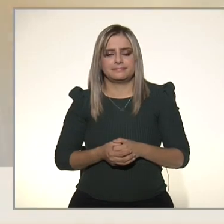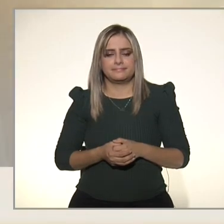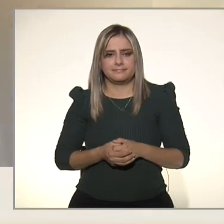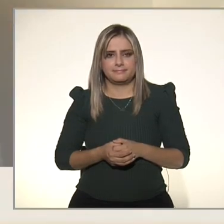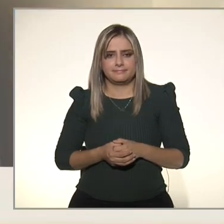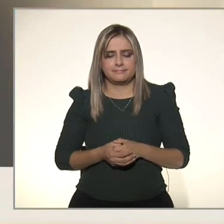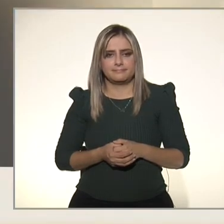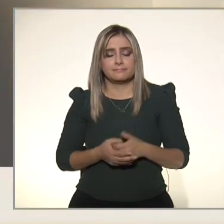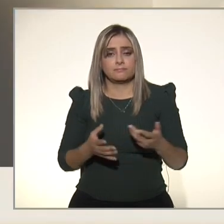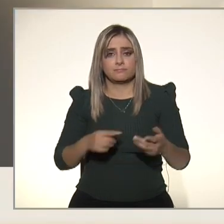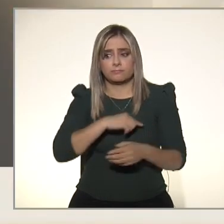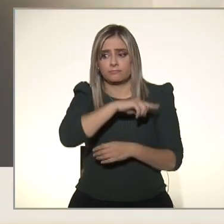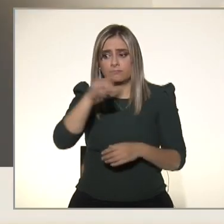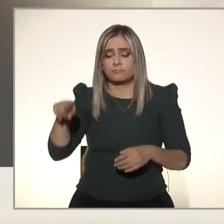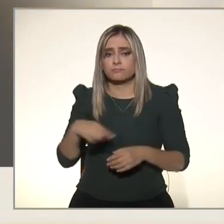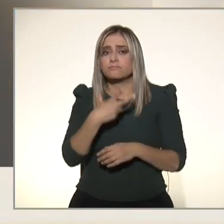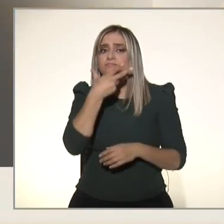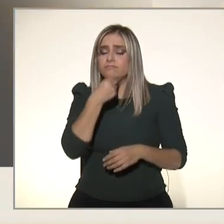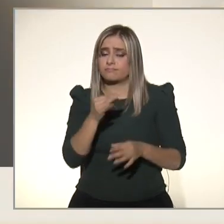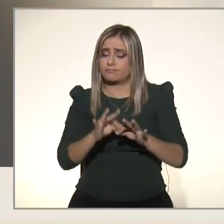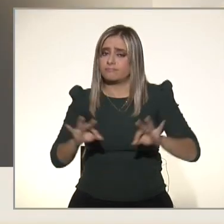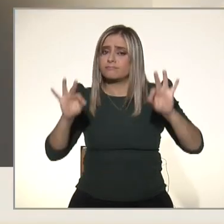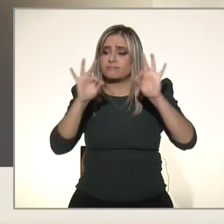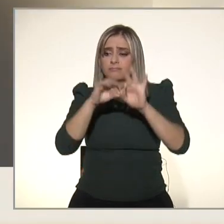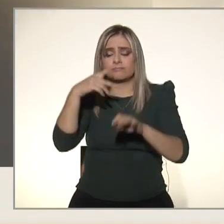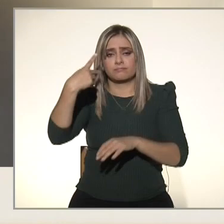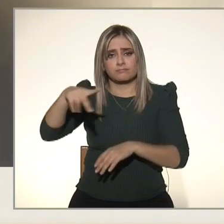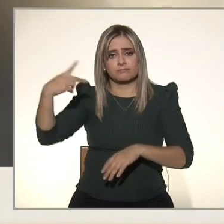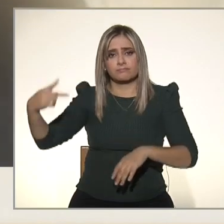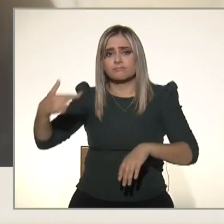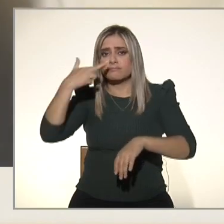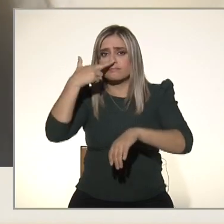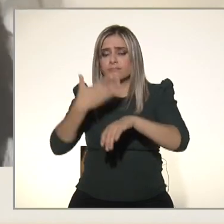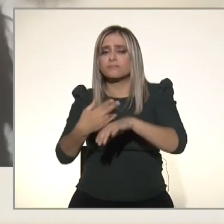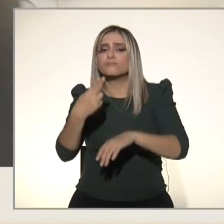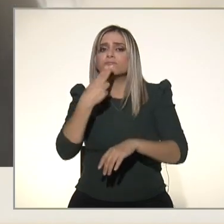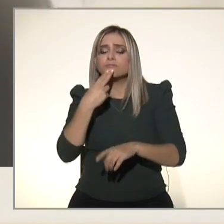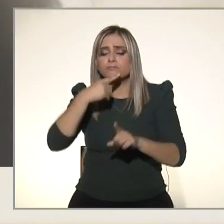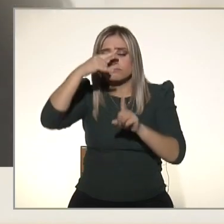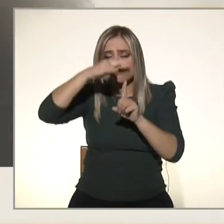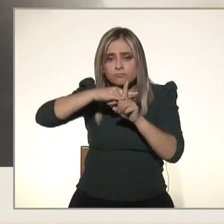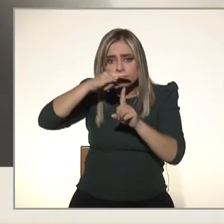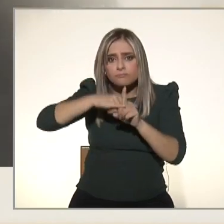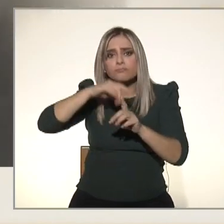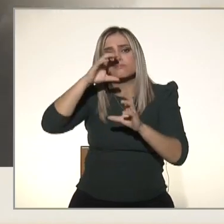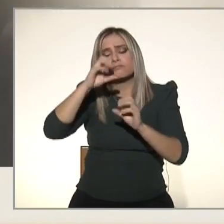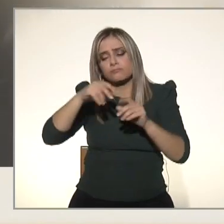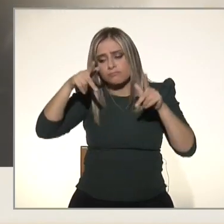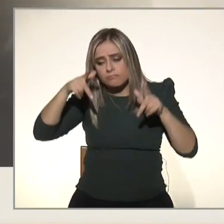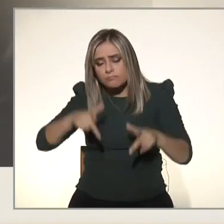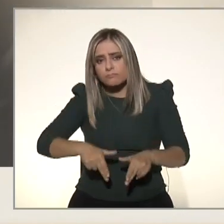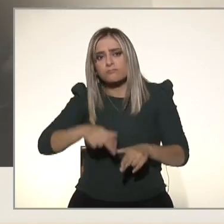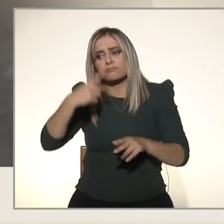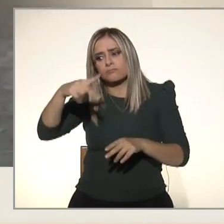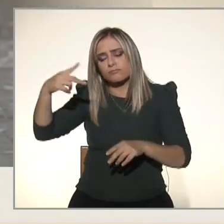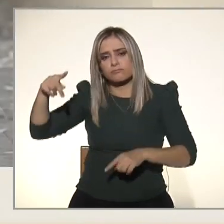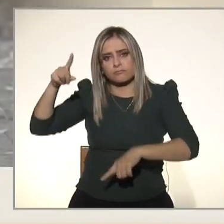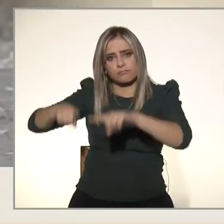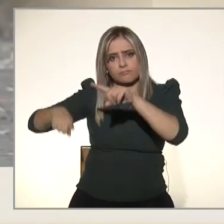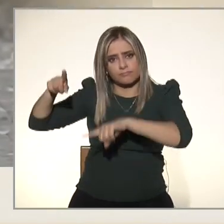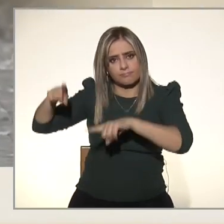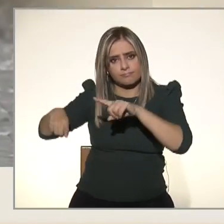Es importante que los hombres asuman su responsabilidad en el uso de métodos anticonceptivos según su estado de